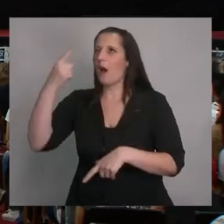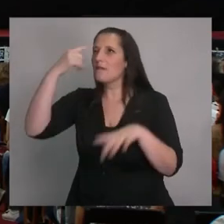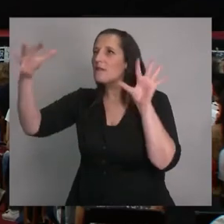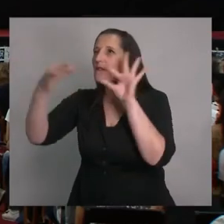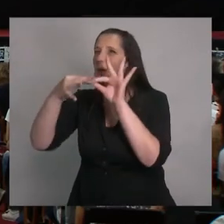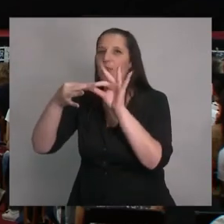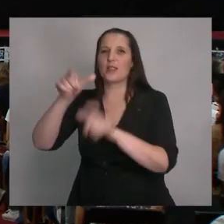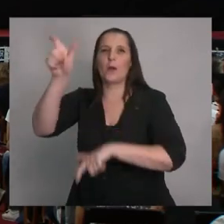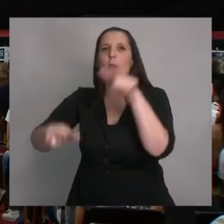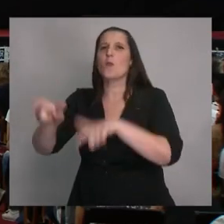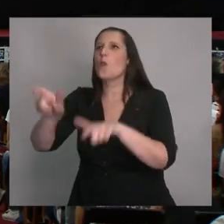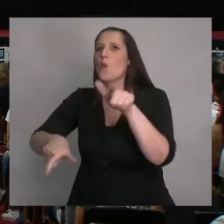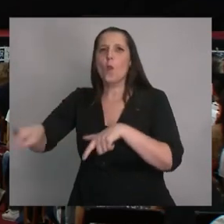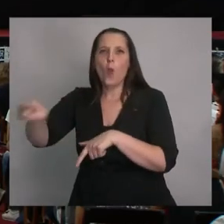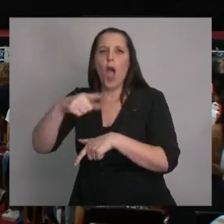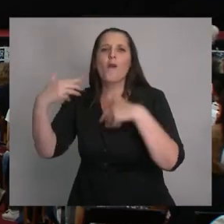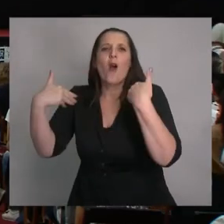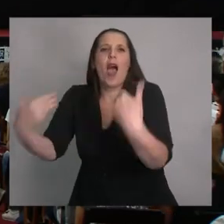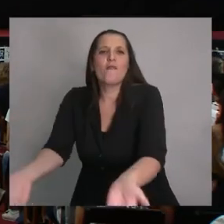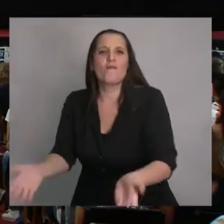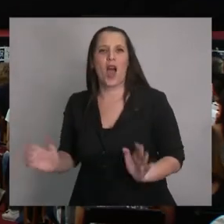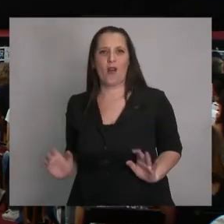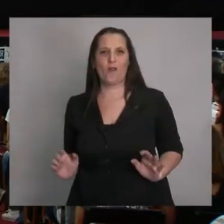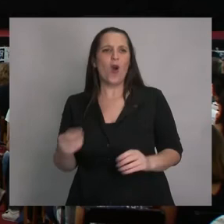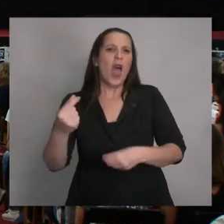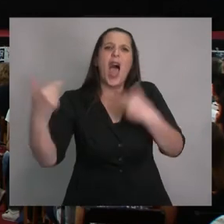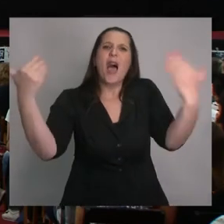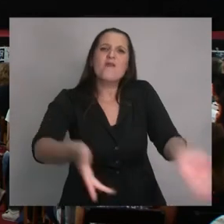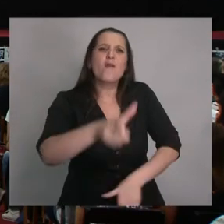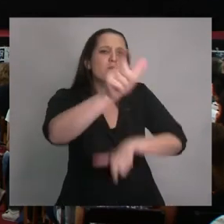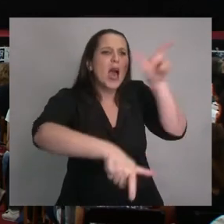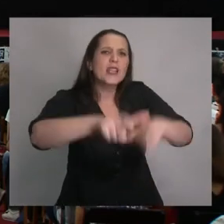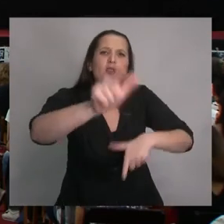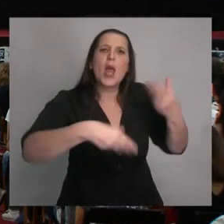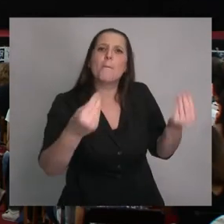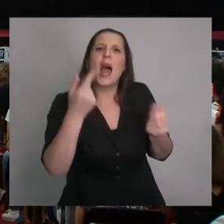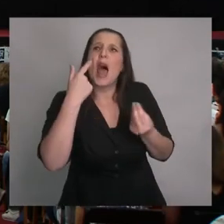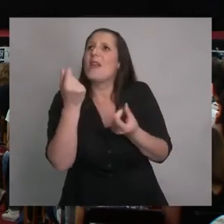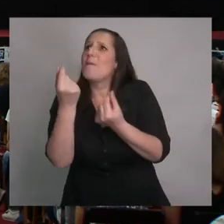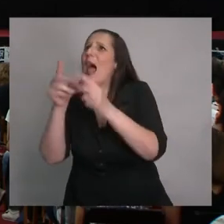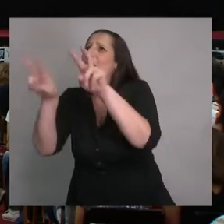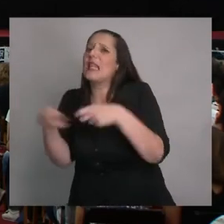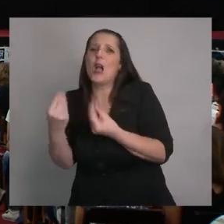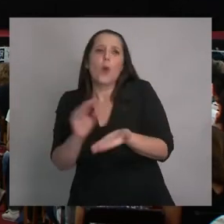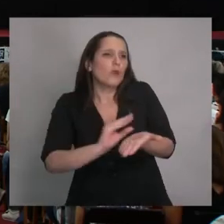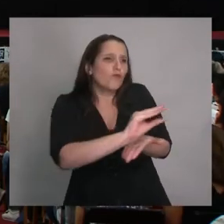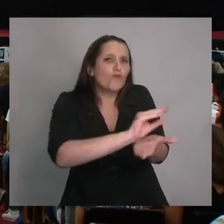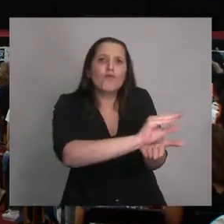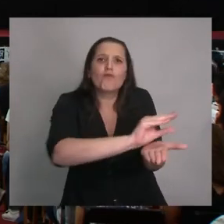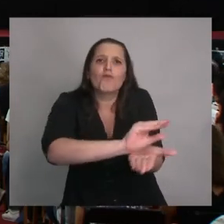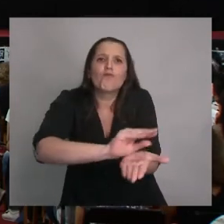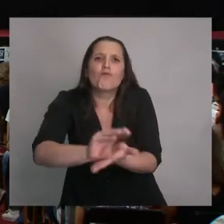a los pueblos de encararlo una reforma del sistema financiero internacional y de diversas regulaciones